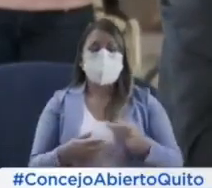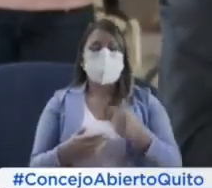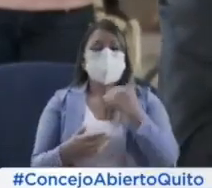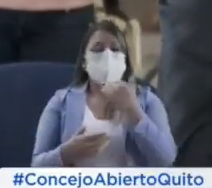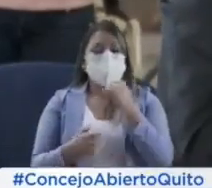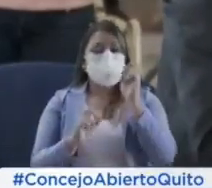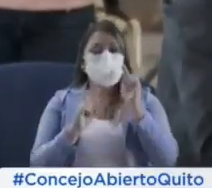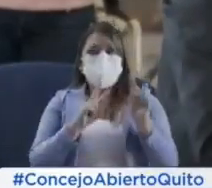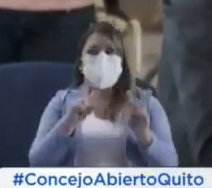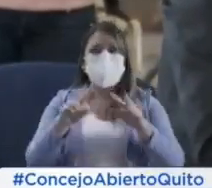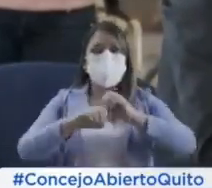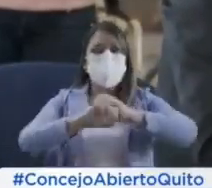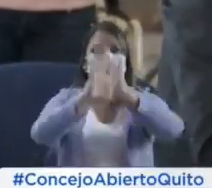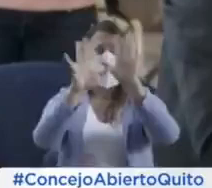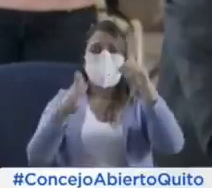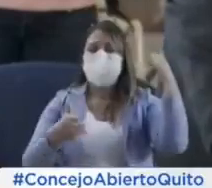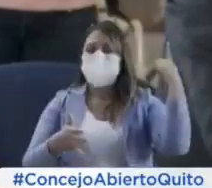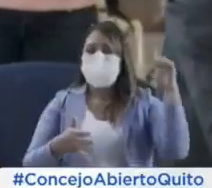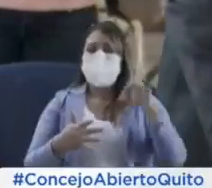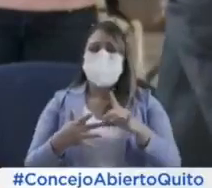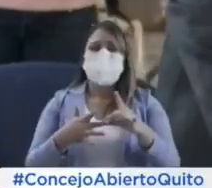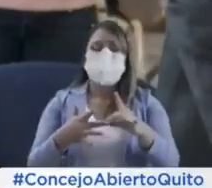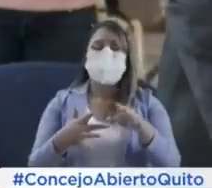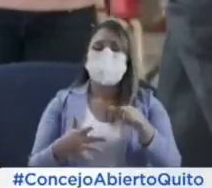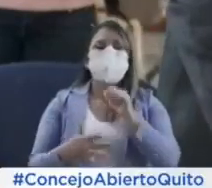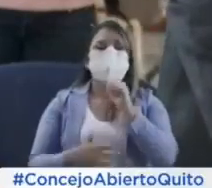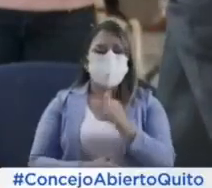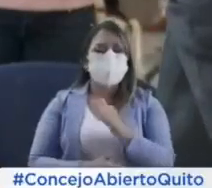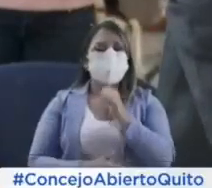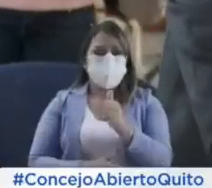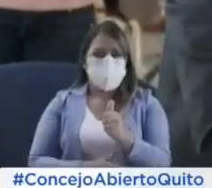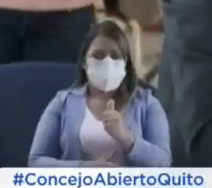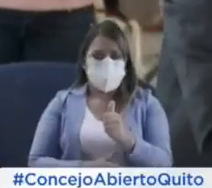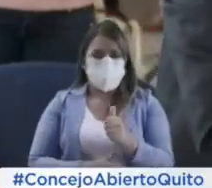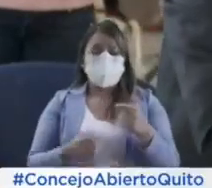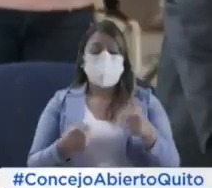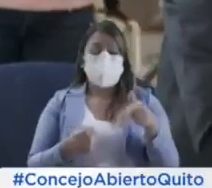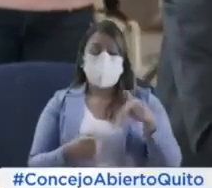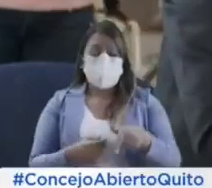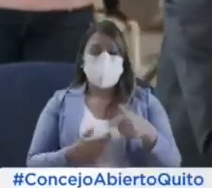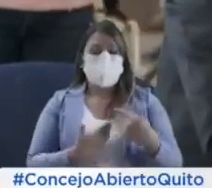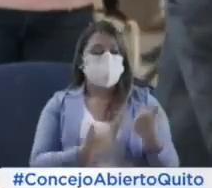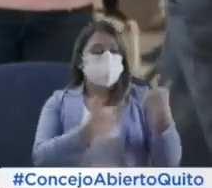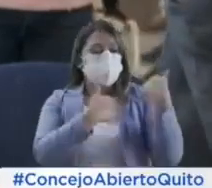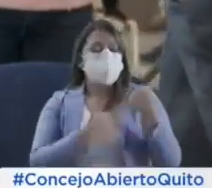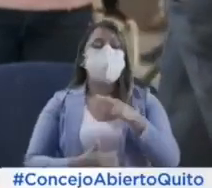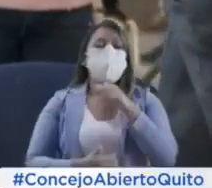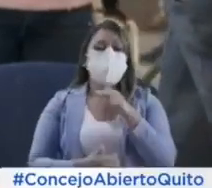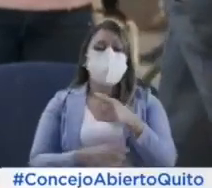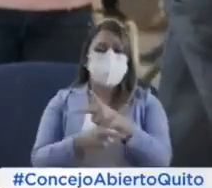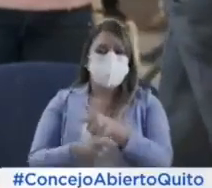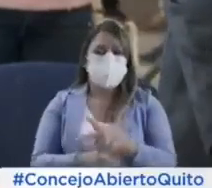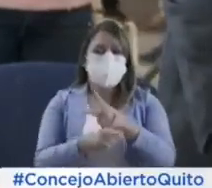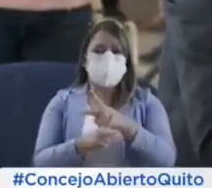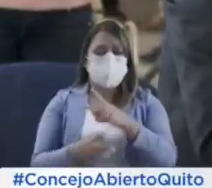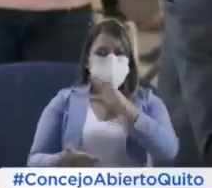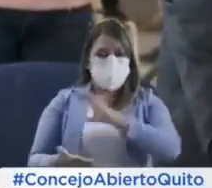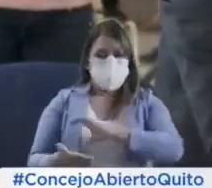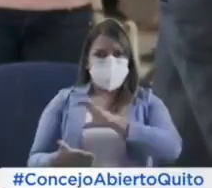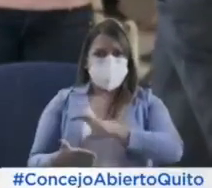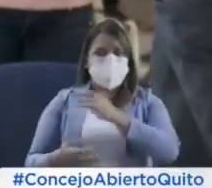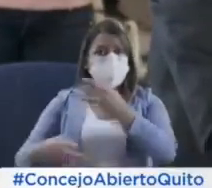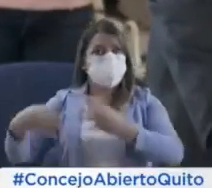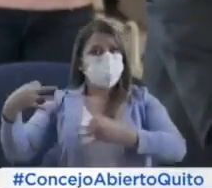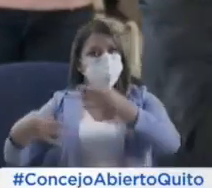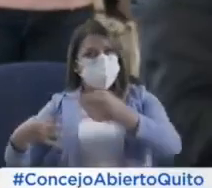clara y liderazgo. El trabajo político para enderezar esta gestión le compete al Consejo Metropolitano, no a la